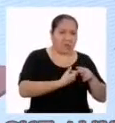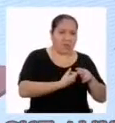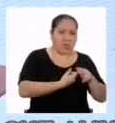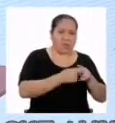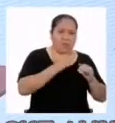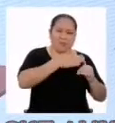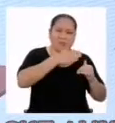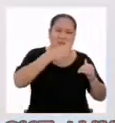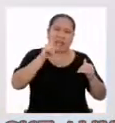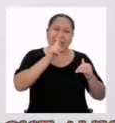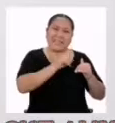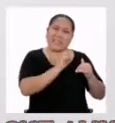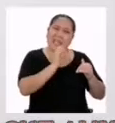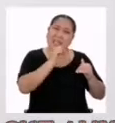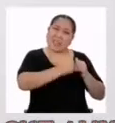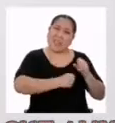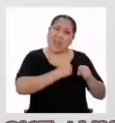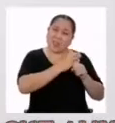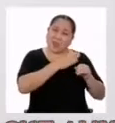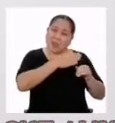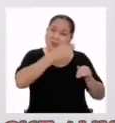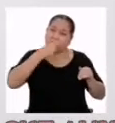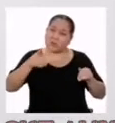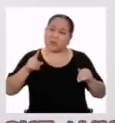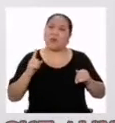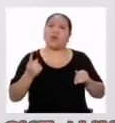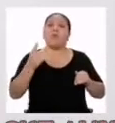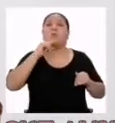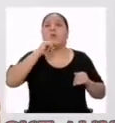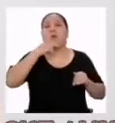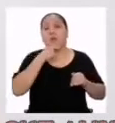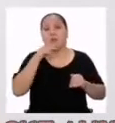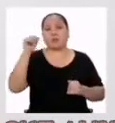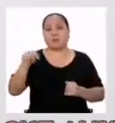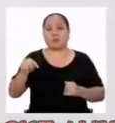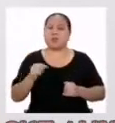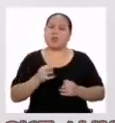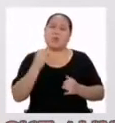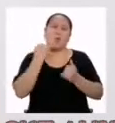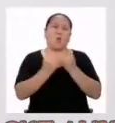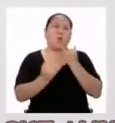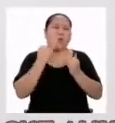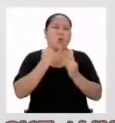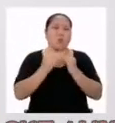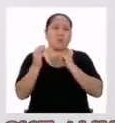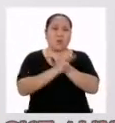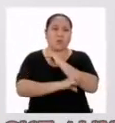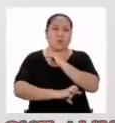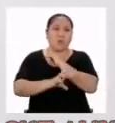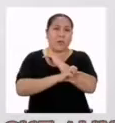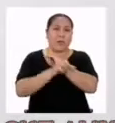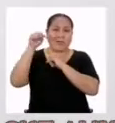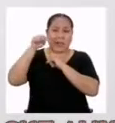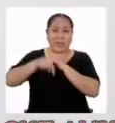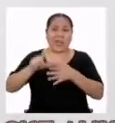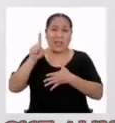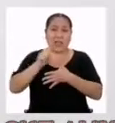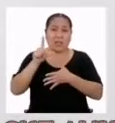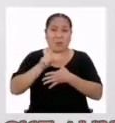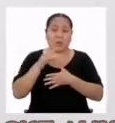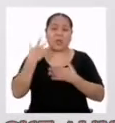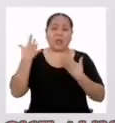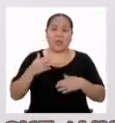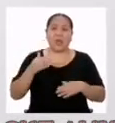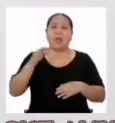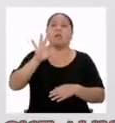qué? Así es. Fuimos uno de los últimos países de Latinoamérica en hacerlo, pero